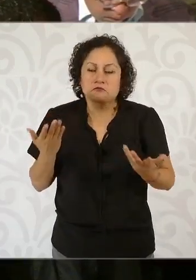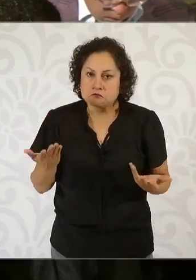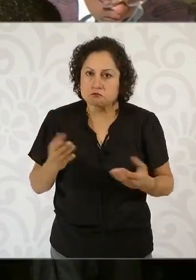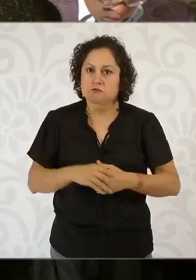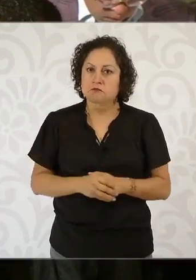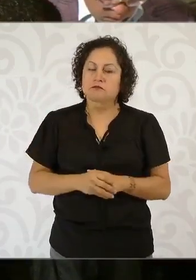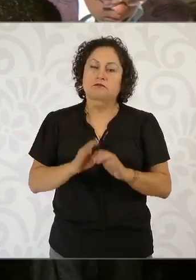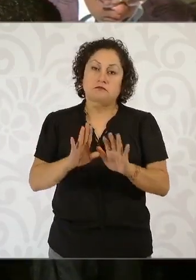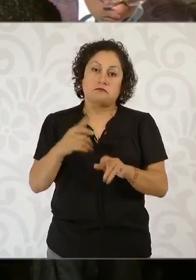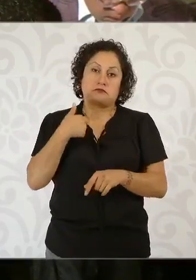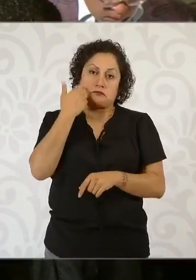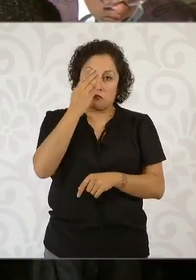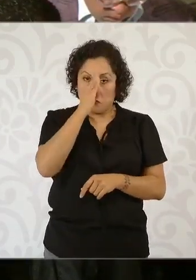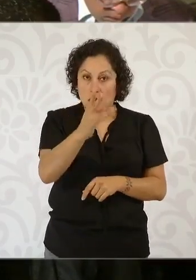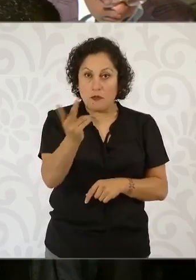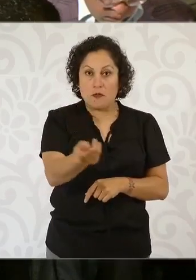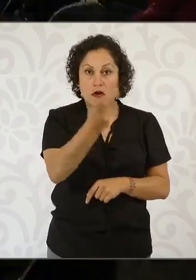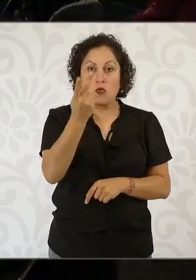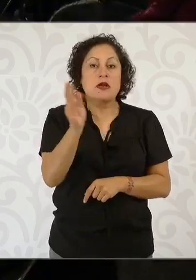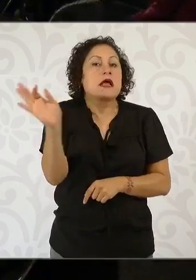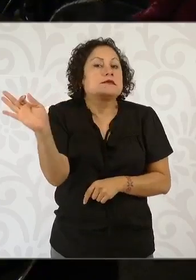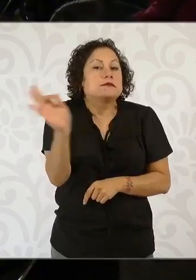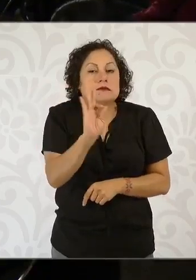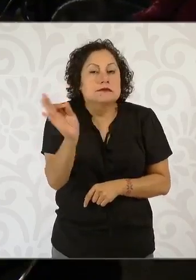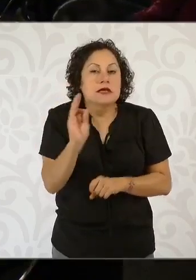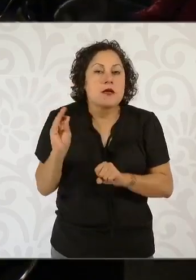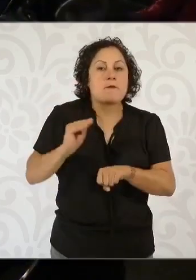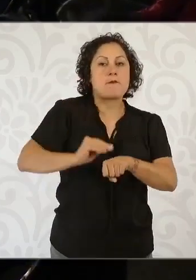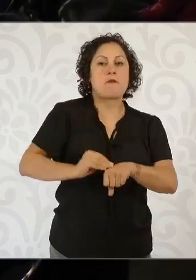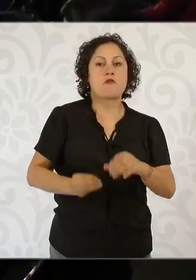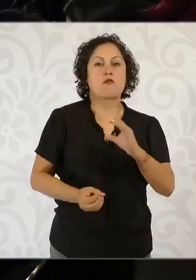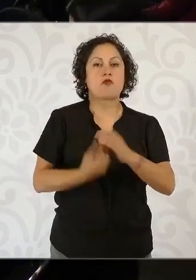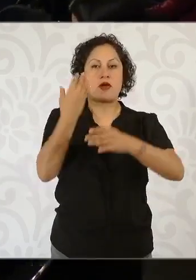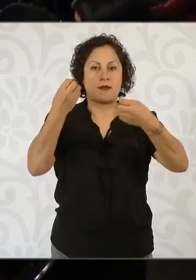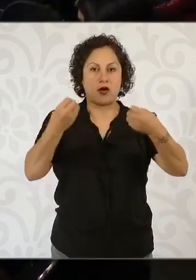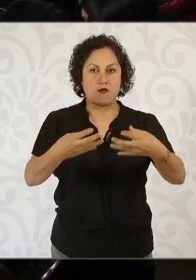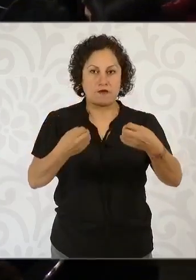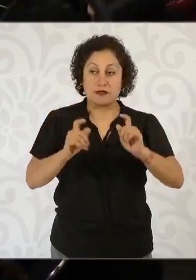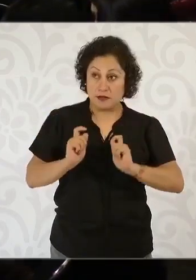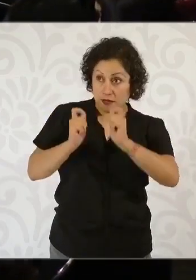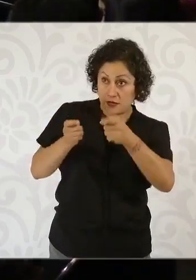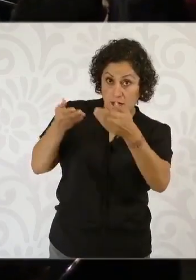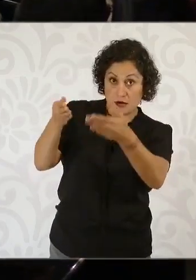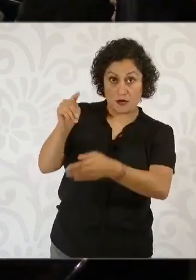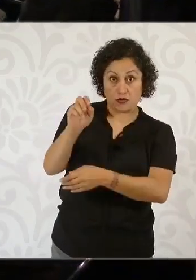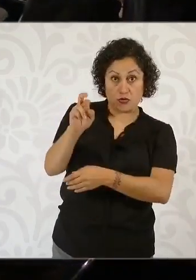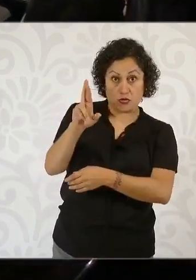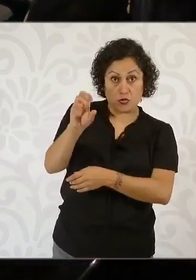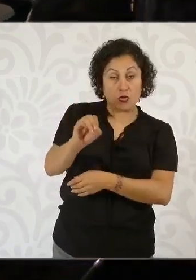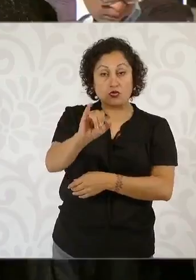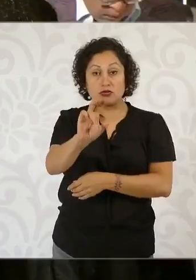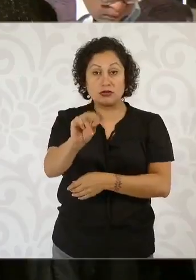esta oficina que va a ser de la mano con Torruco, si se va a quedar ahí, y también de una vez preguntarle si estaría usted